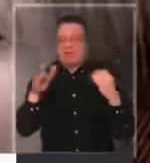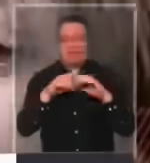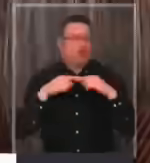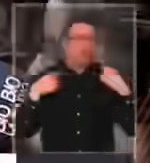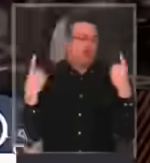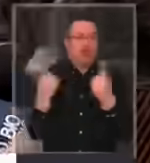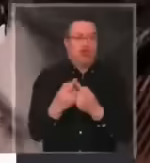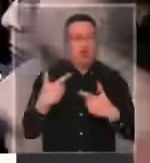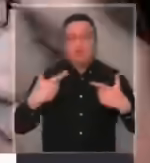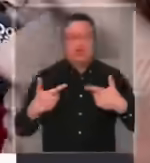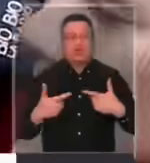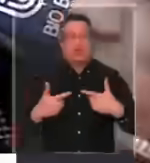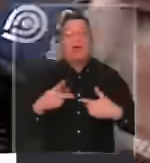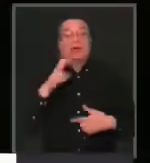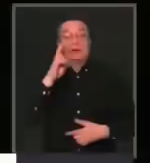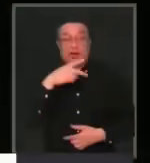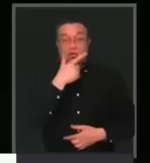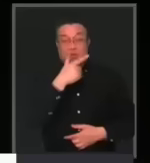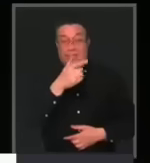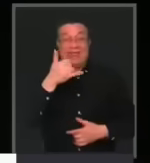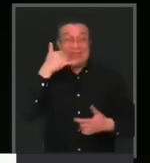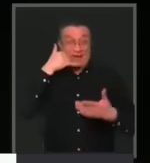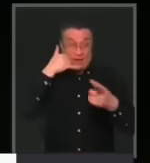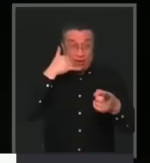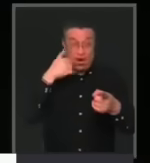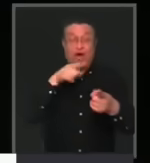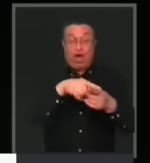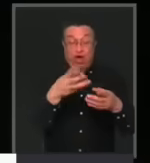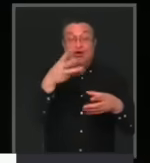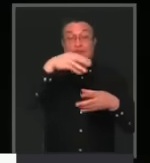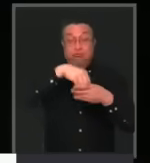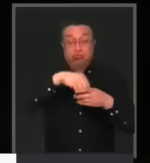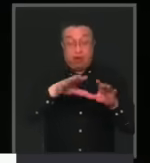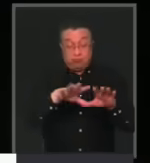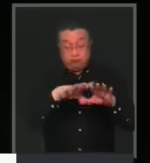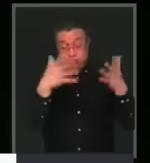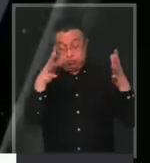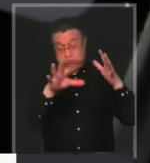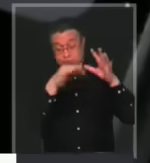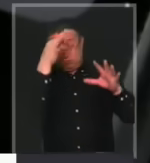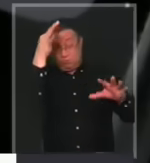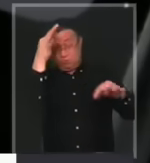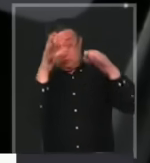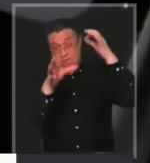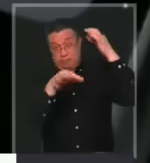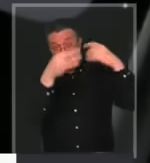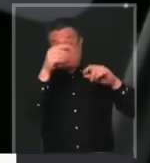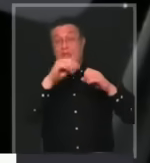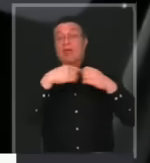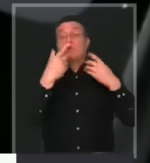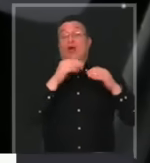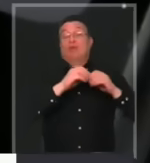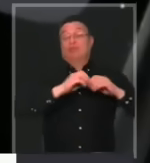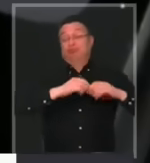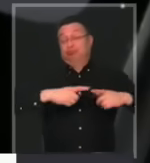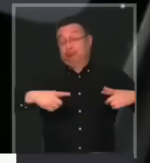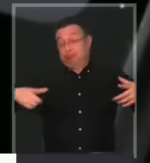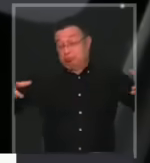no había duda, el teléfono de Hermosilla escondería nuevas sorpresas, algunas que crecerían como una bola de